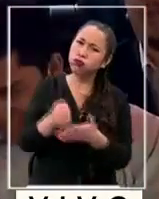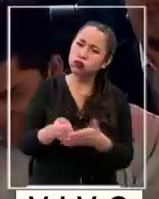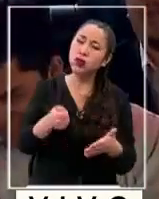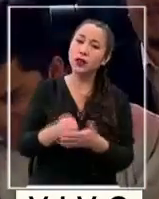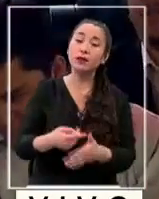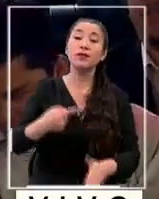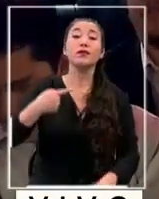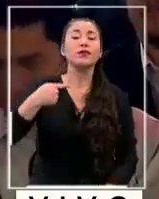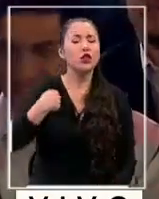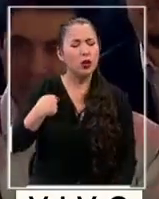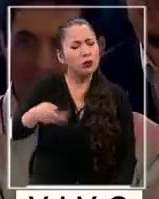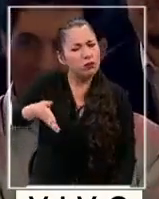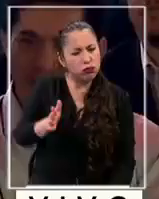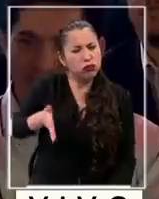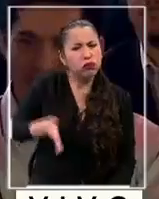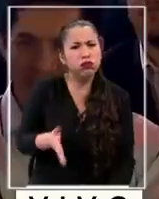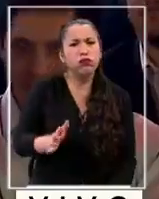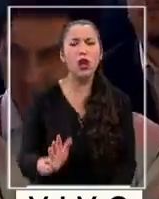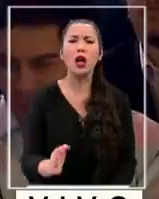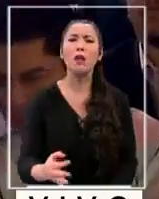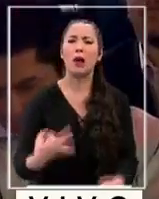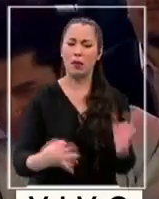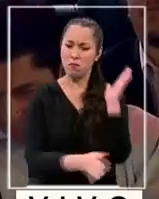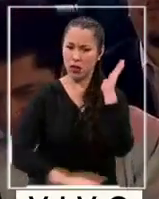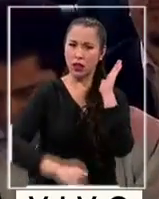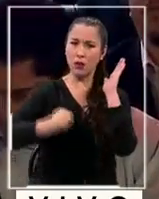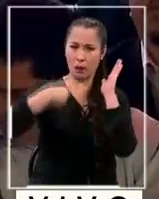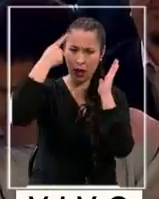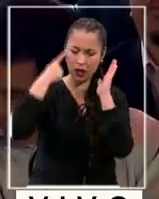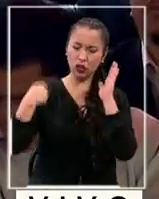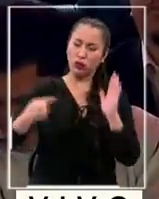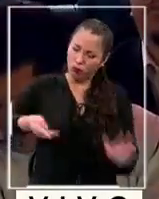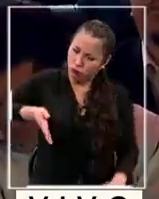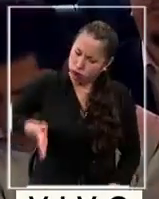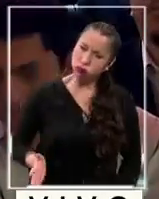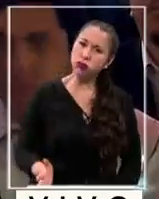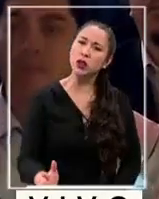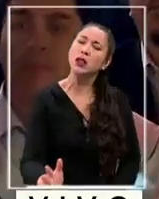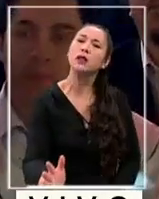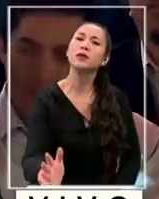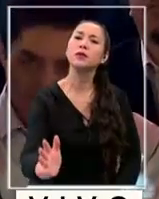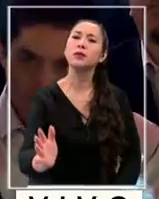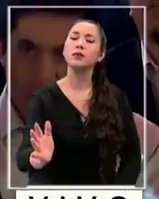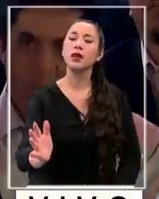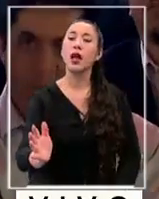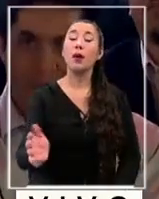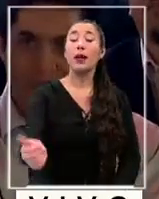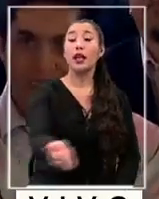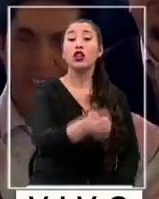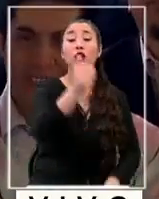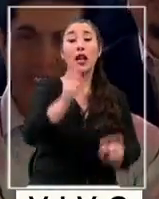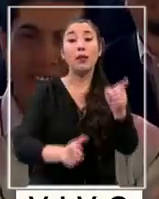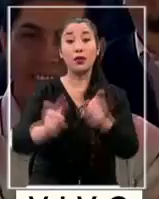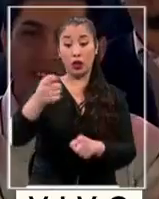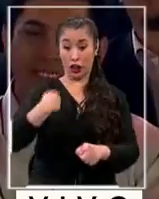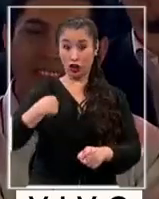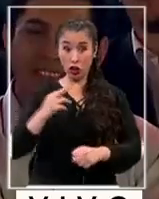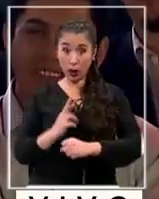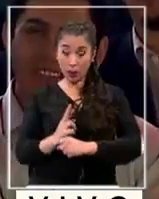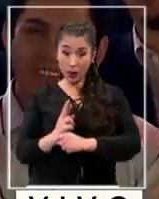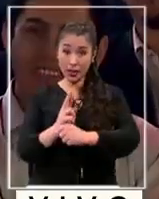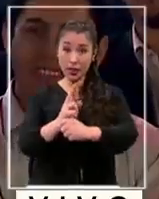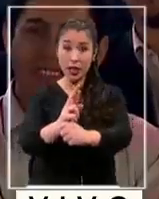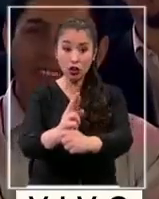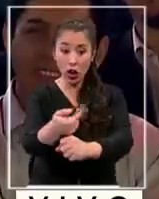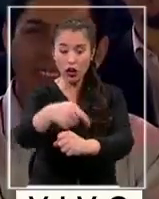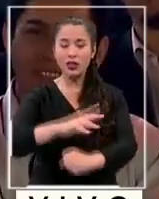Soy vehemente para sostener mis principios. Vehemente para que la gente que represento sienta